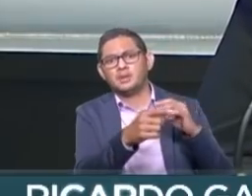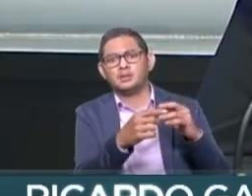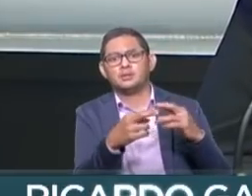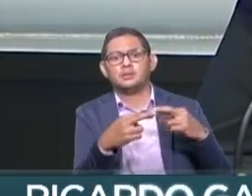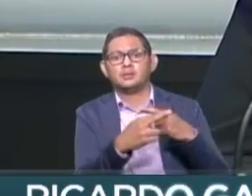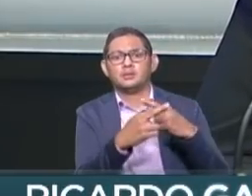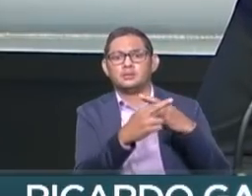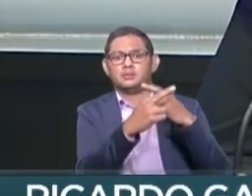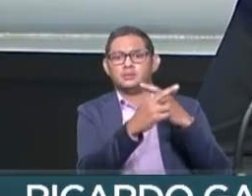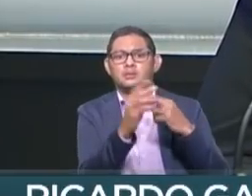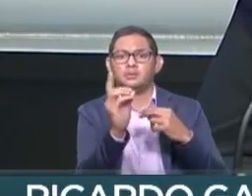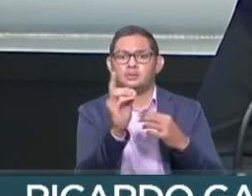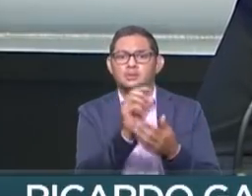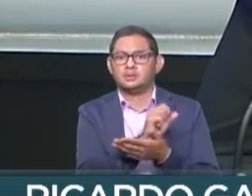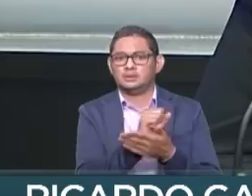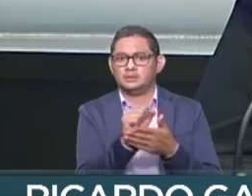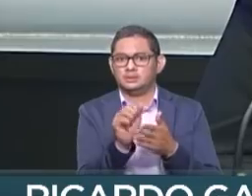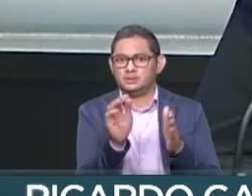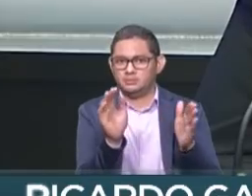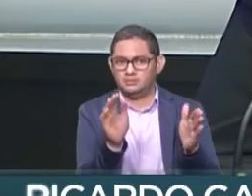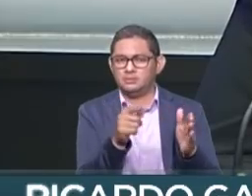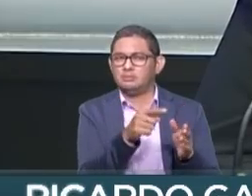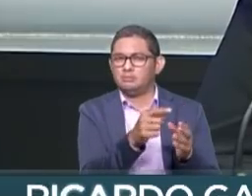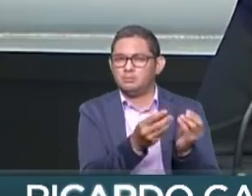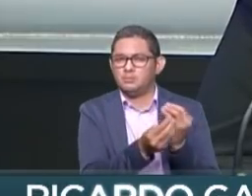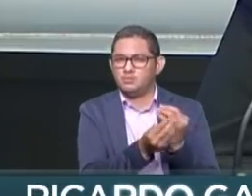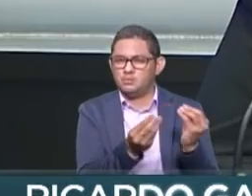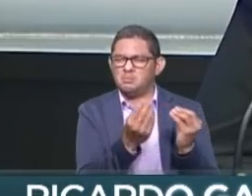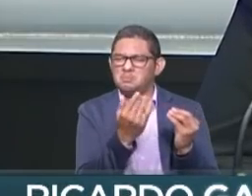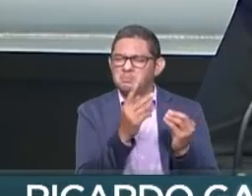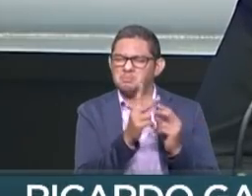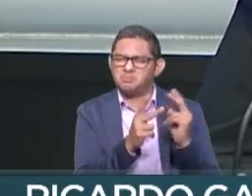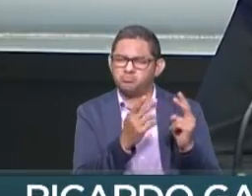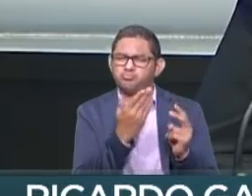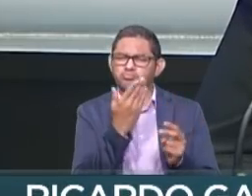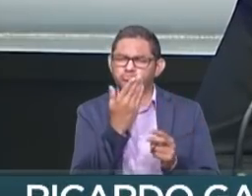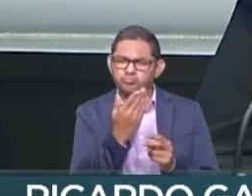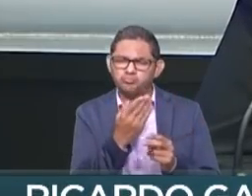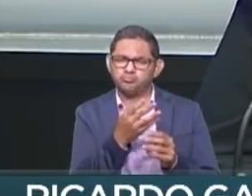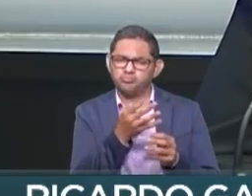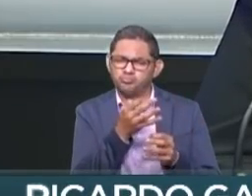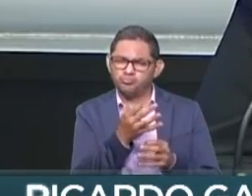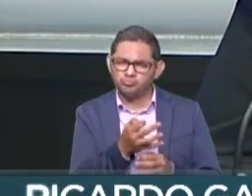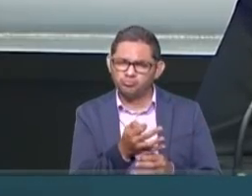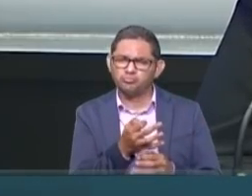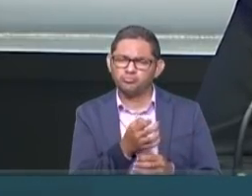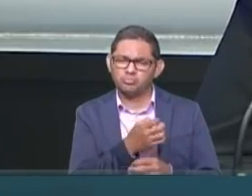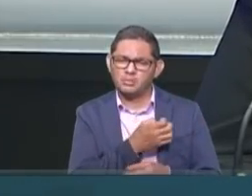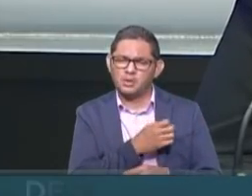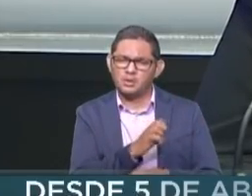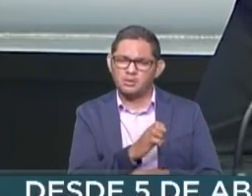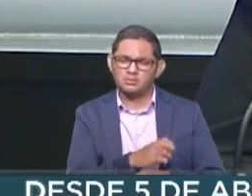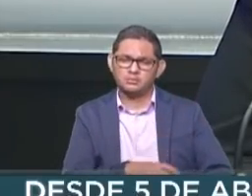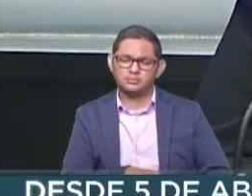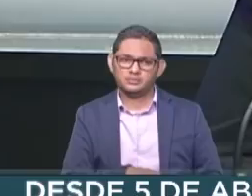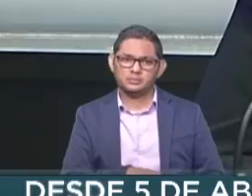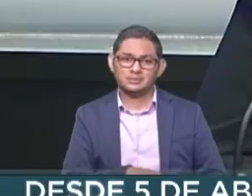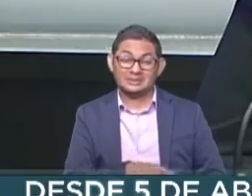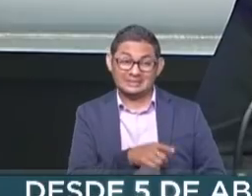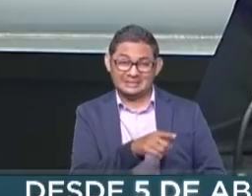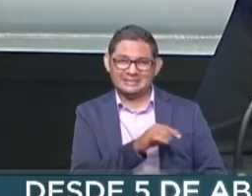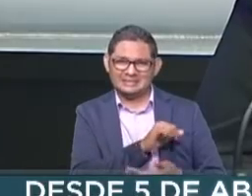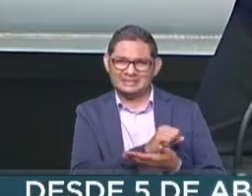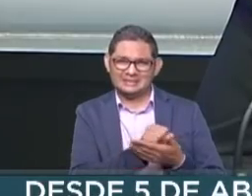del distrito de San Miguelito, tierra de gente honesta y con principios éticos, con los cuales